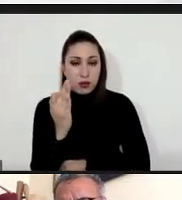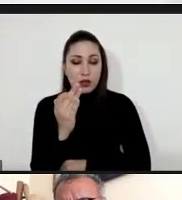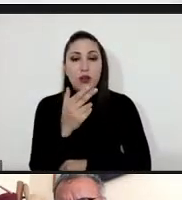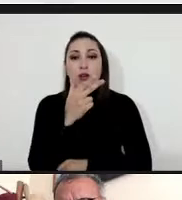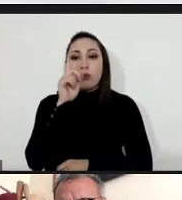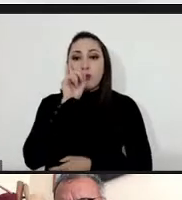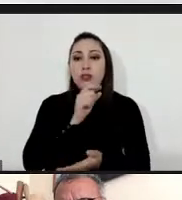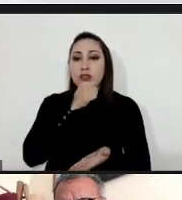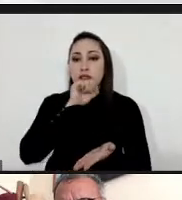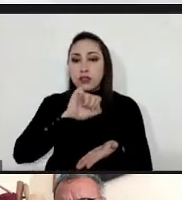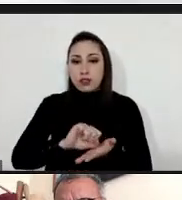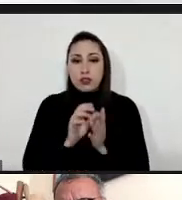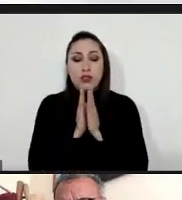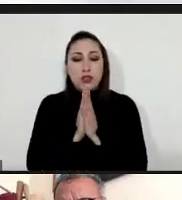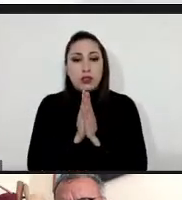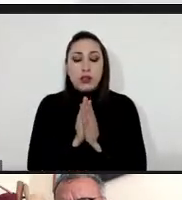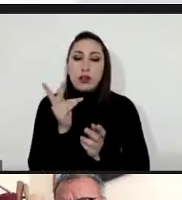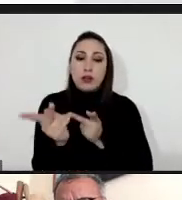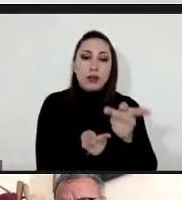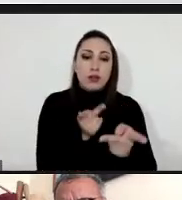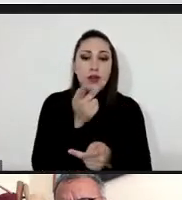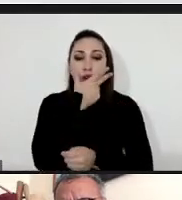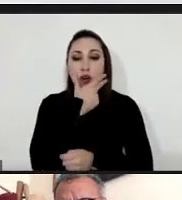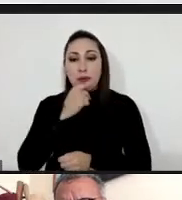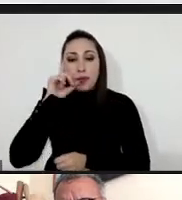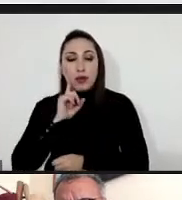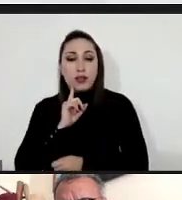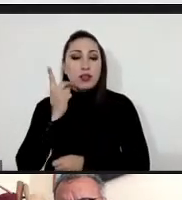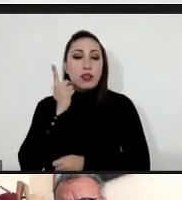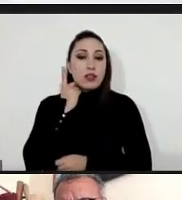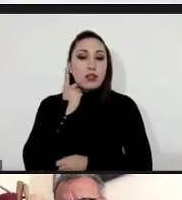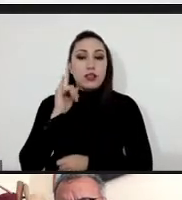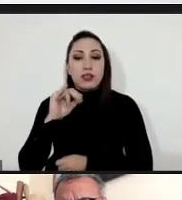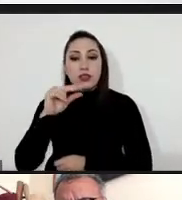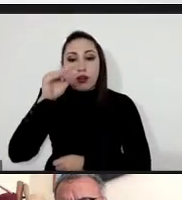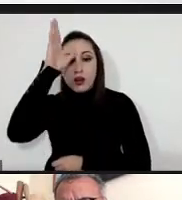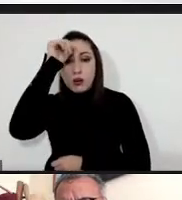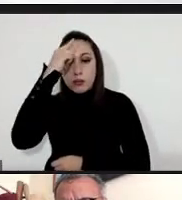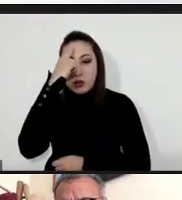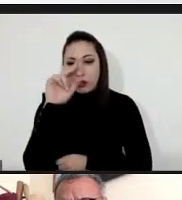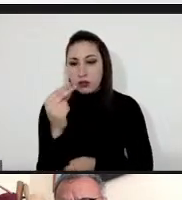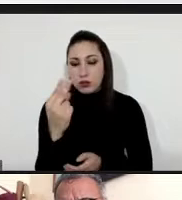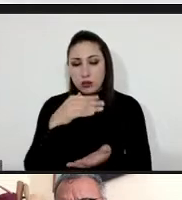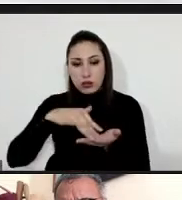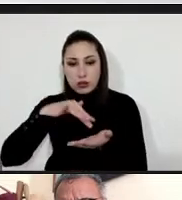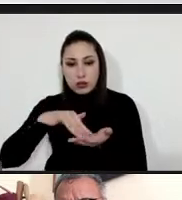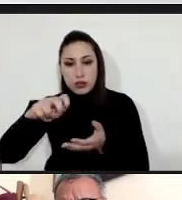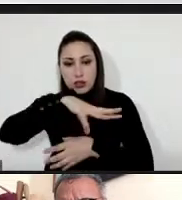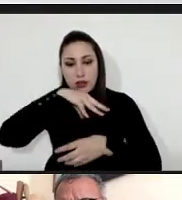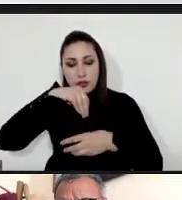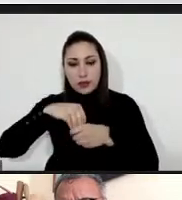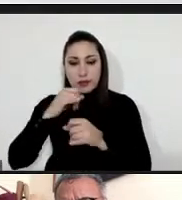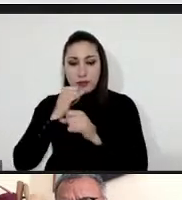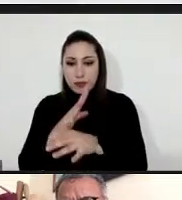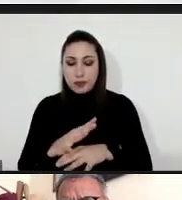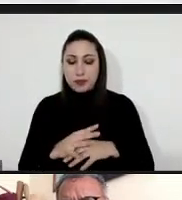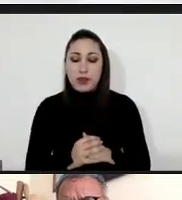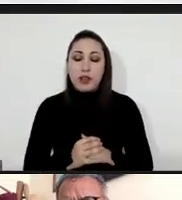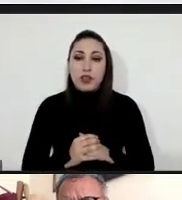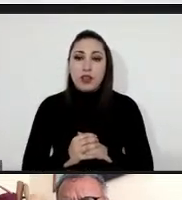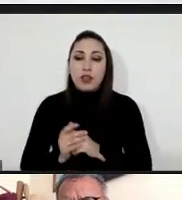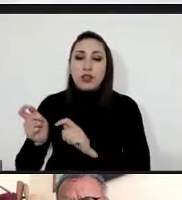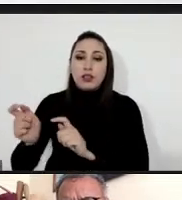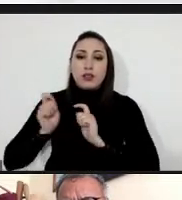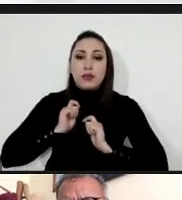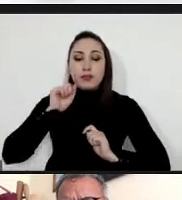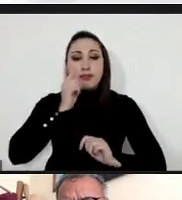la Secretaría les consulte en votación nominal si están de acuerdo en dispensar su lectura. Por instrucciones de la Presidencia, se